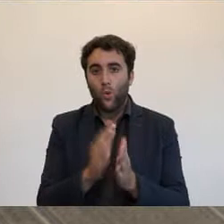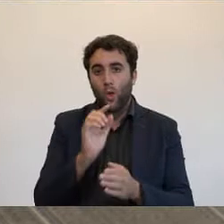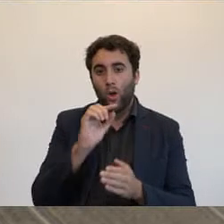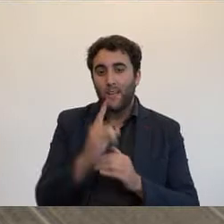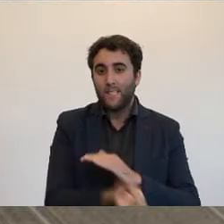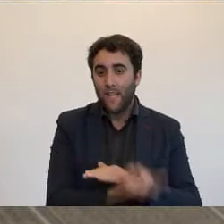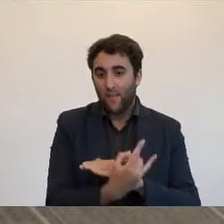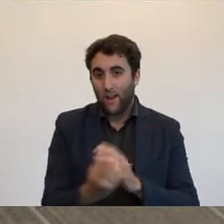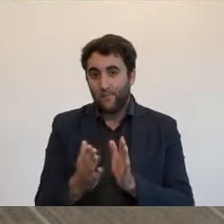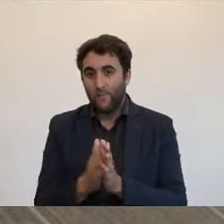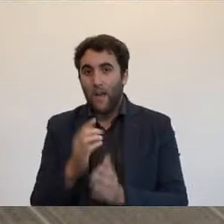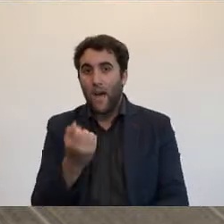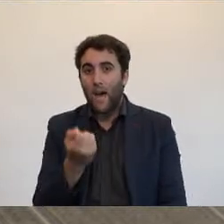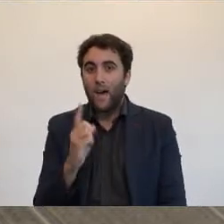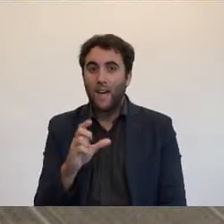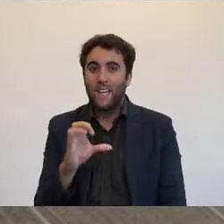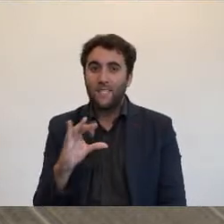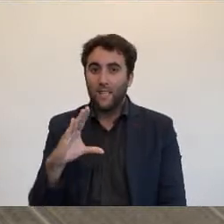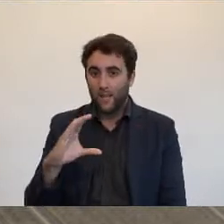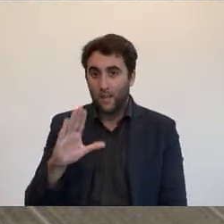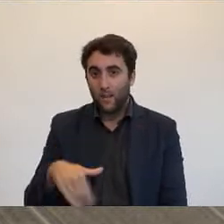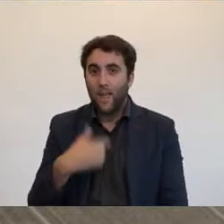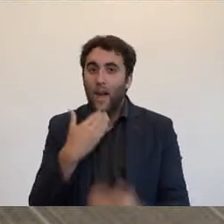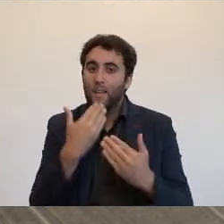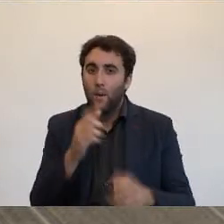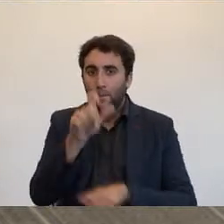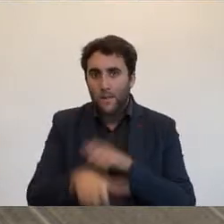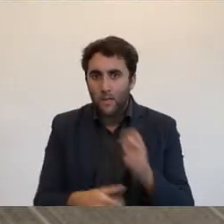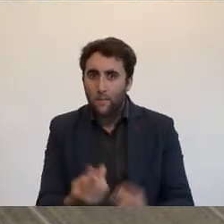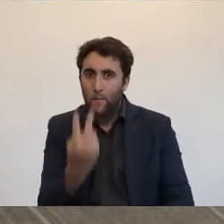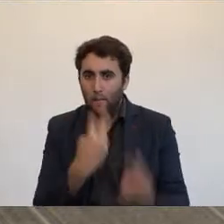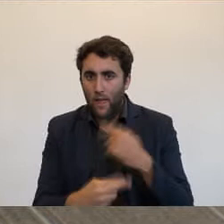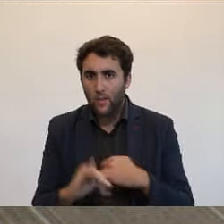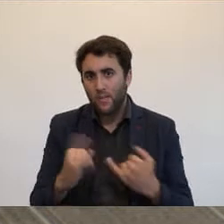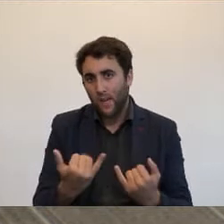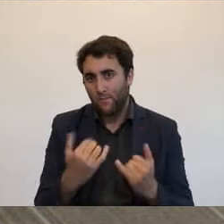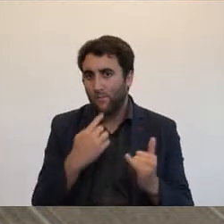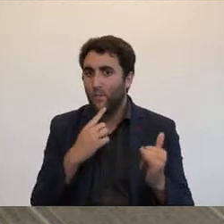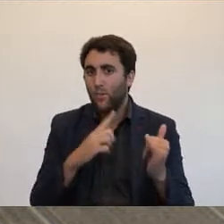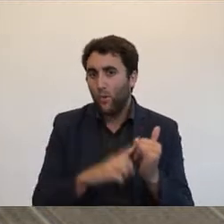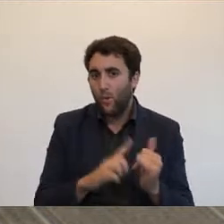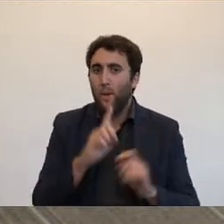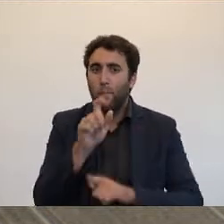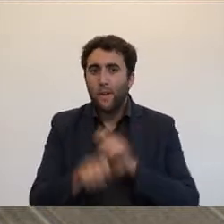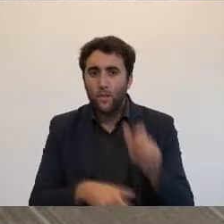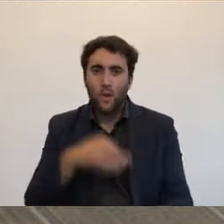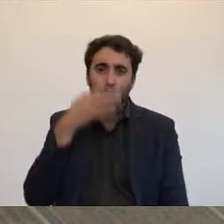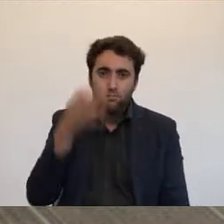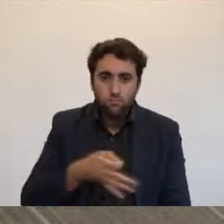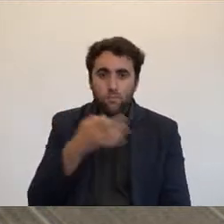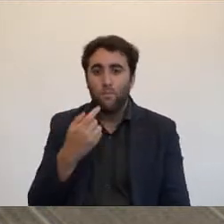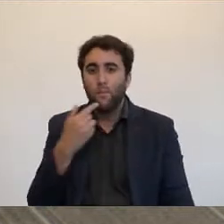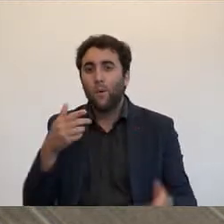Ceibal y AGESIC. Agradecemos a quienes nos han acompañado en los días previos, en las conferencias, los talleres y las